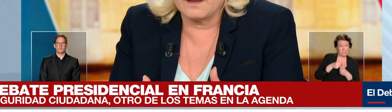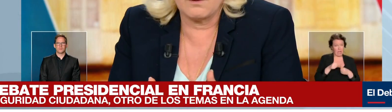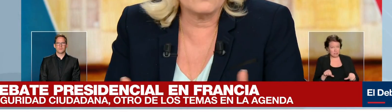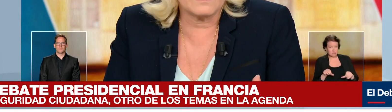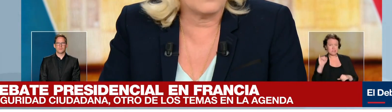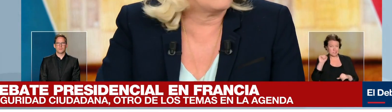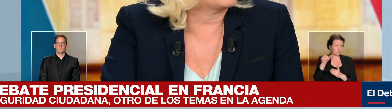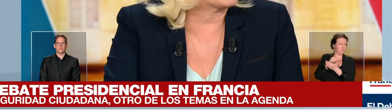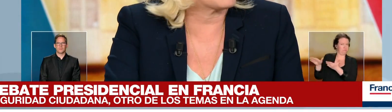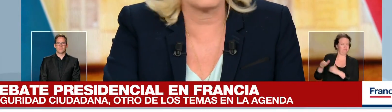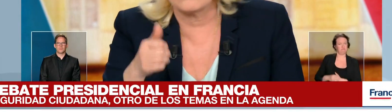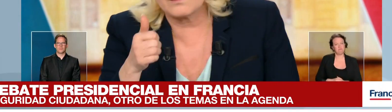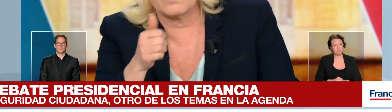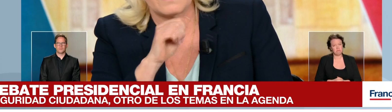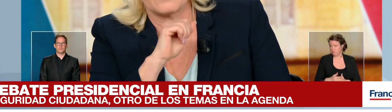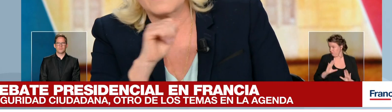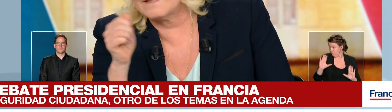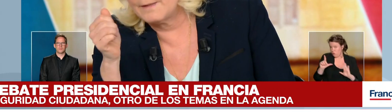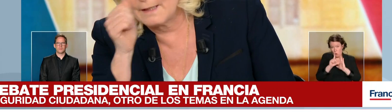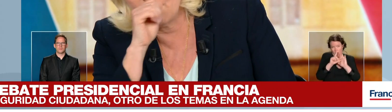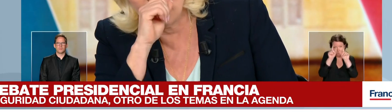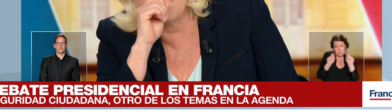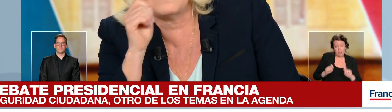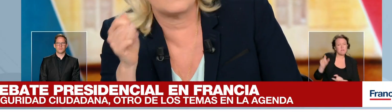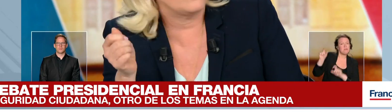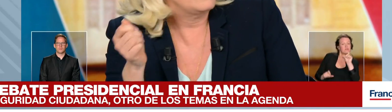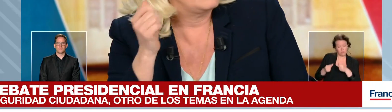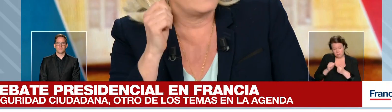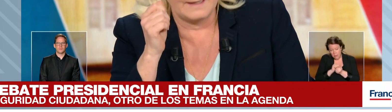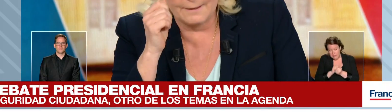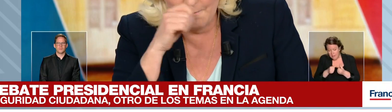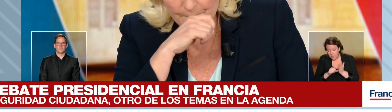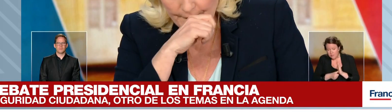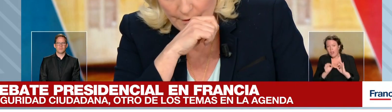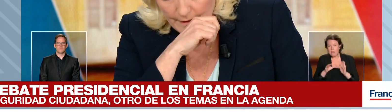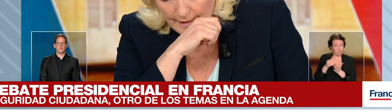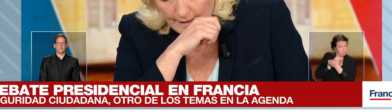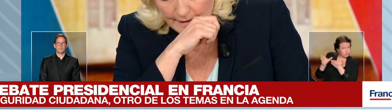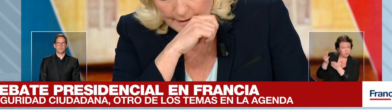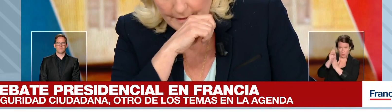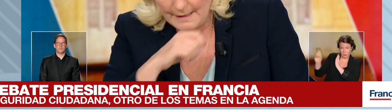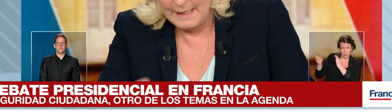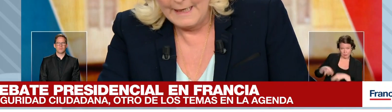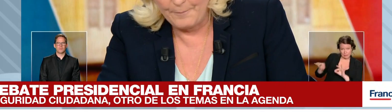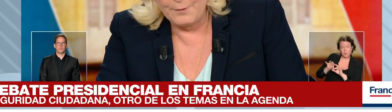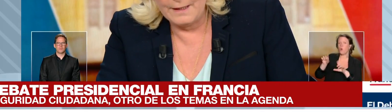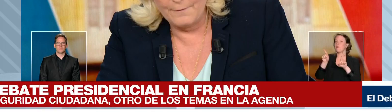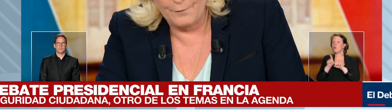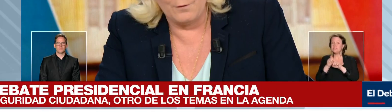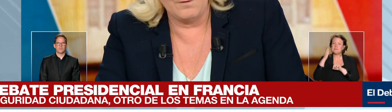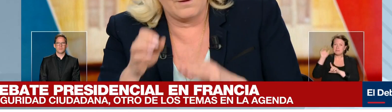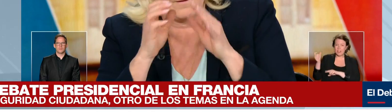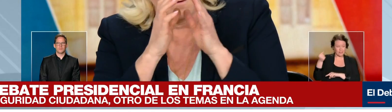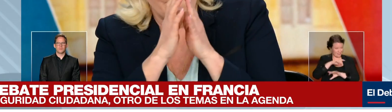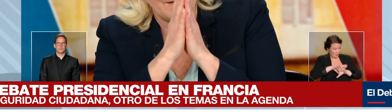ir, y para que hagamos respetar la ley, haciendo que regresen a sus países no solamente los clandestinos, sino obviamente los delincuentes